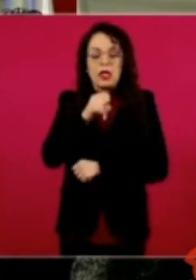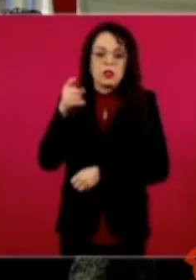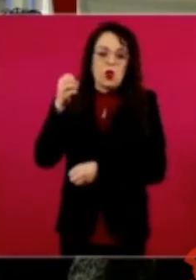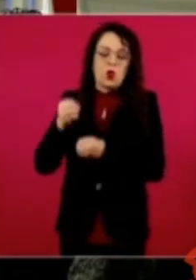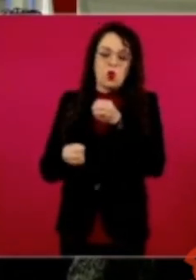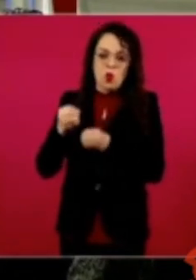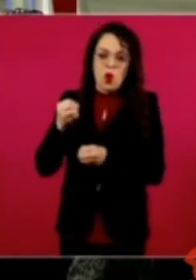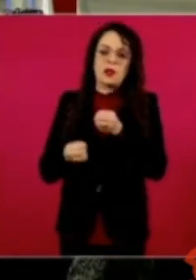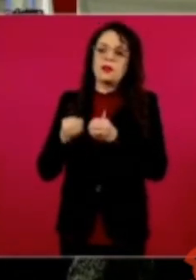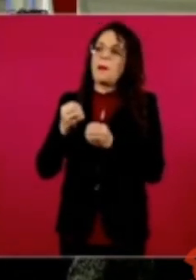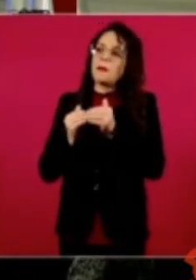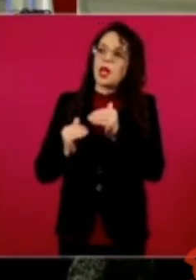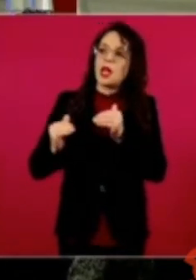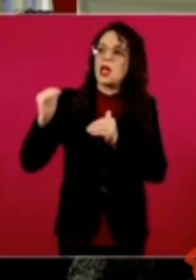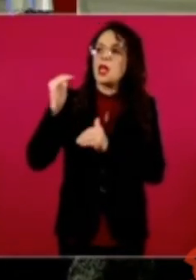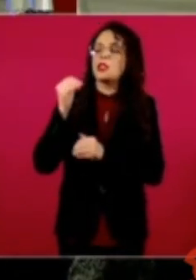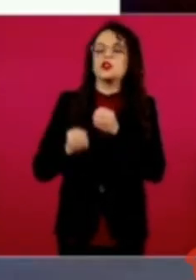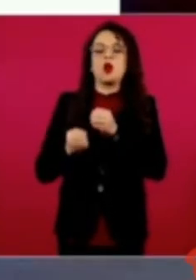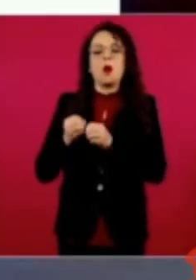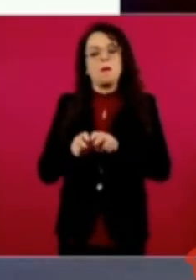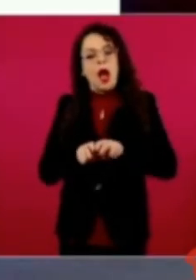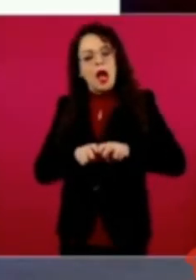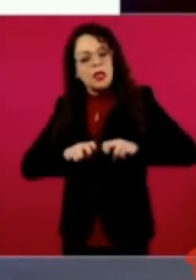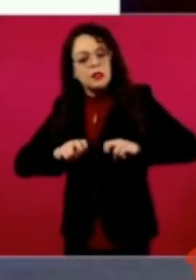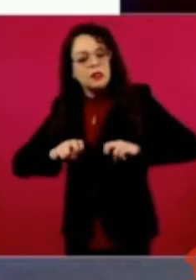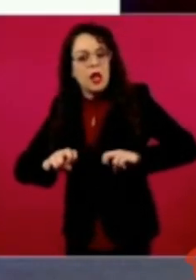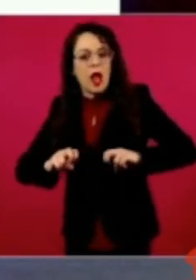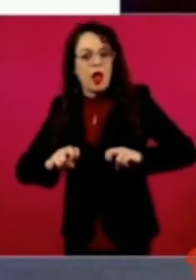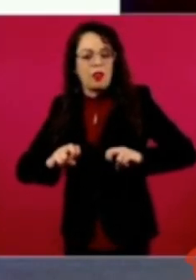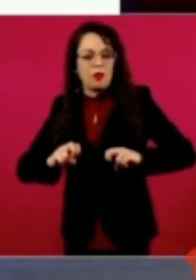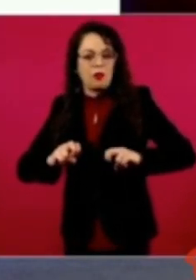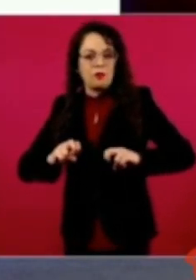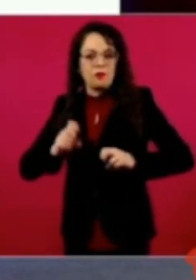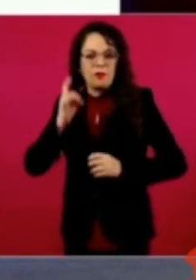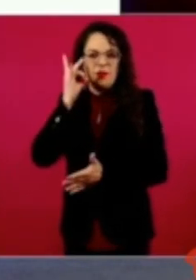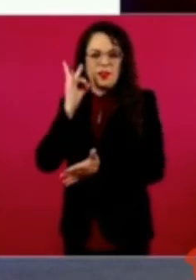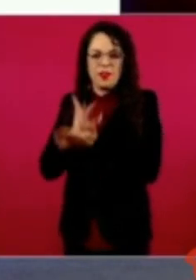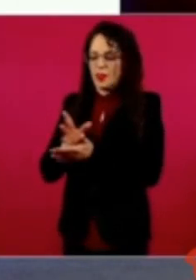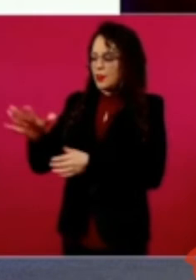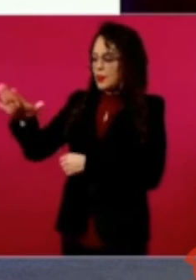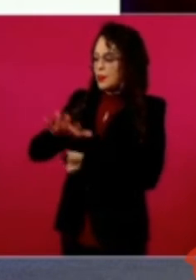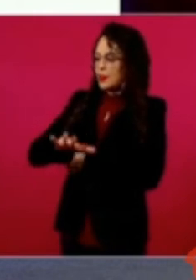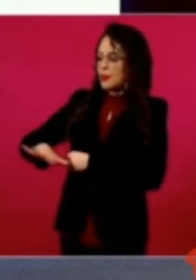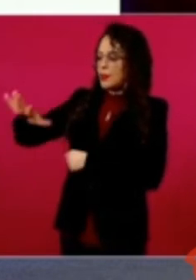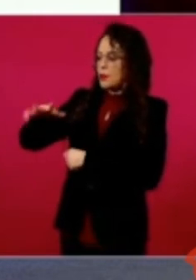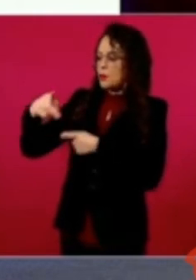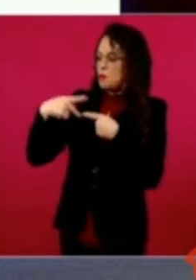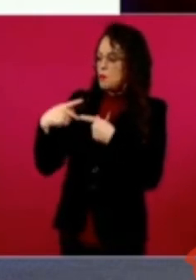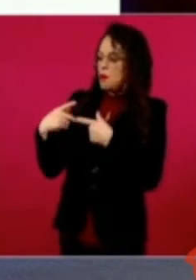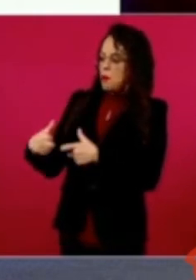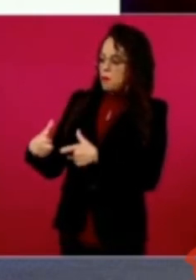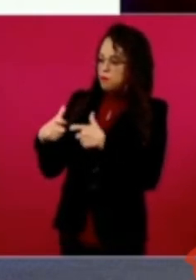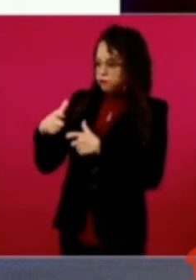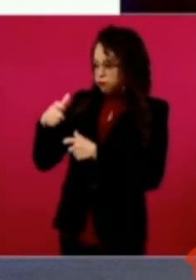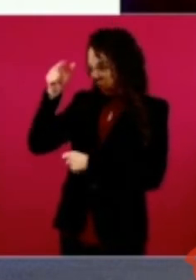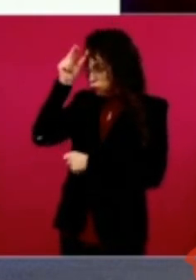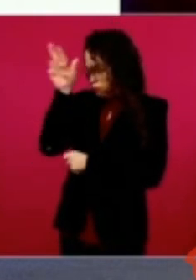cúpula, ¿no? Porque el pueblo no sabe. El pueblo no sabe de